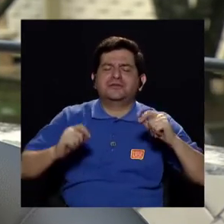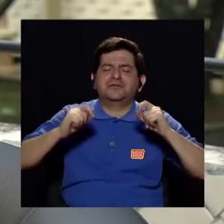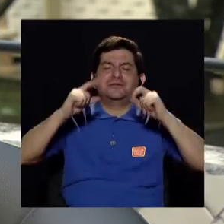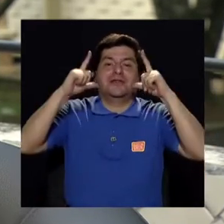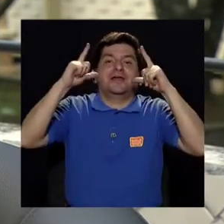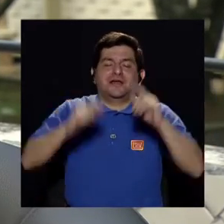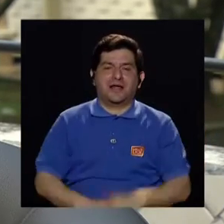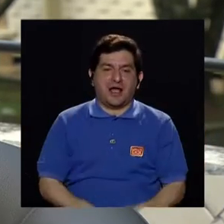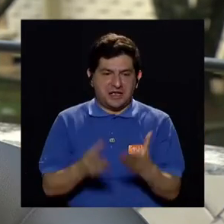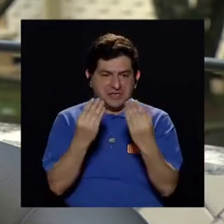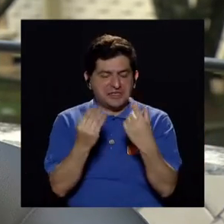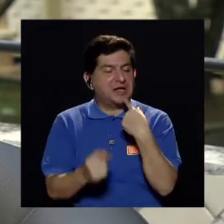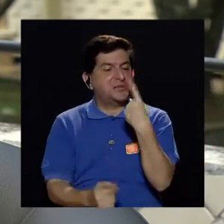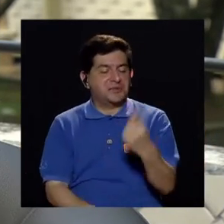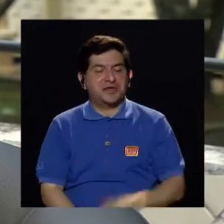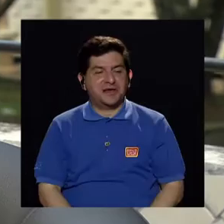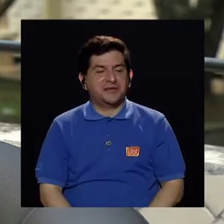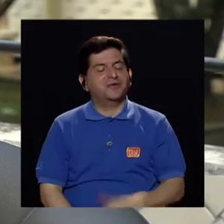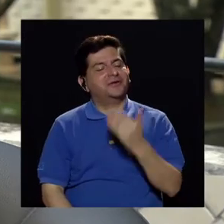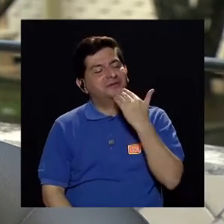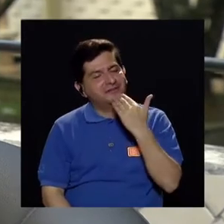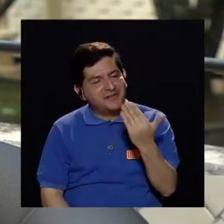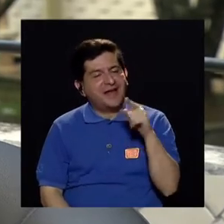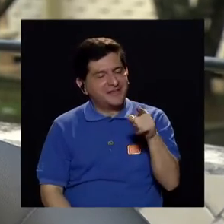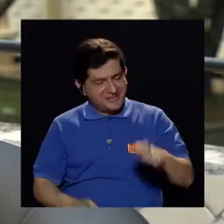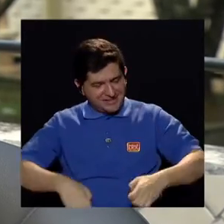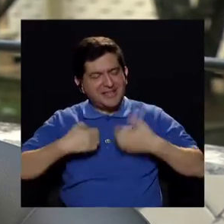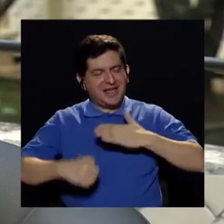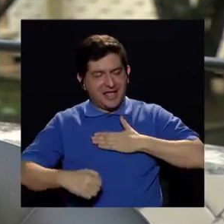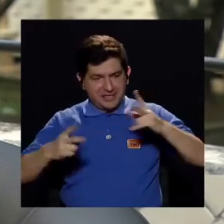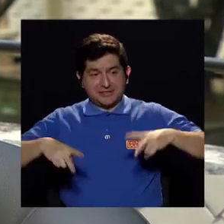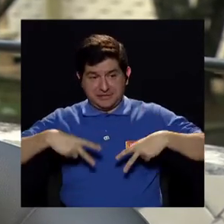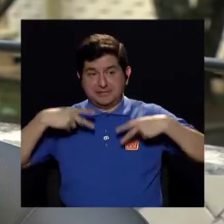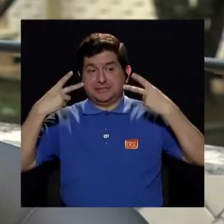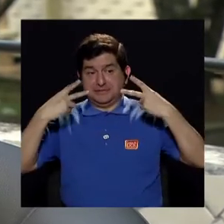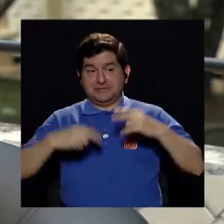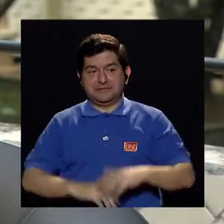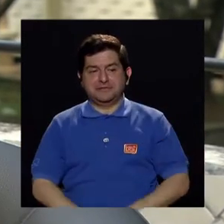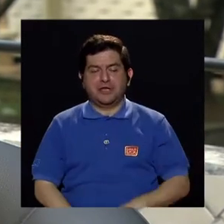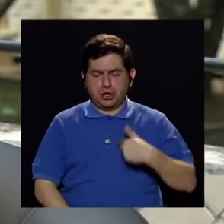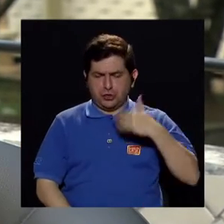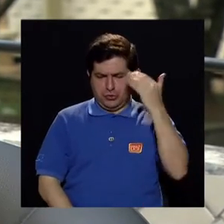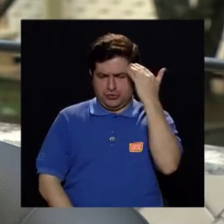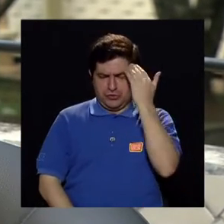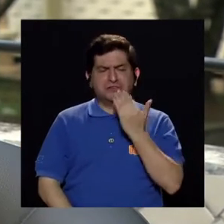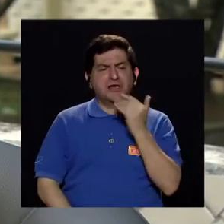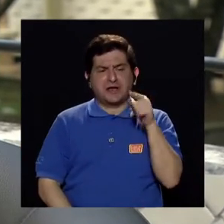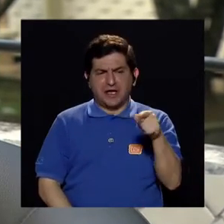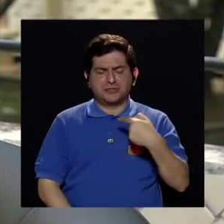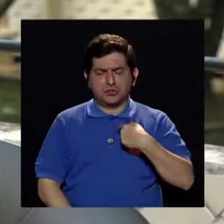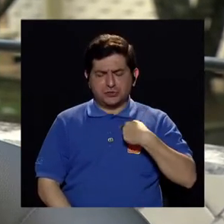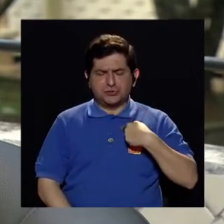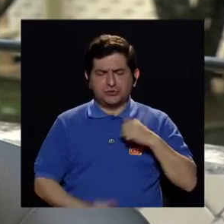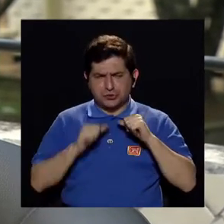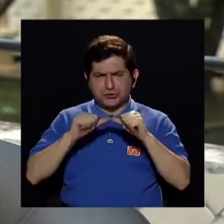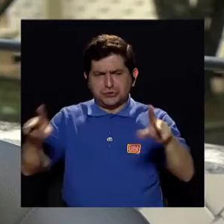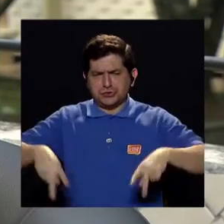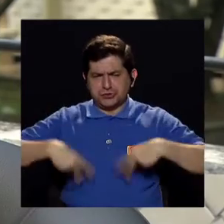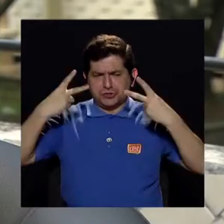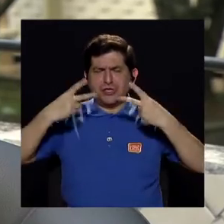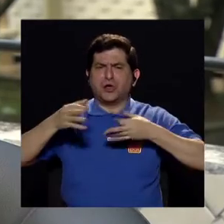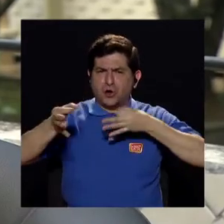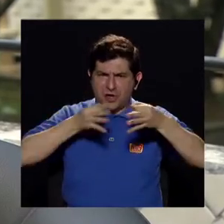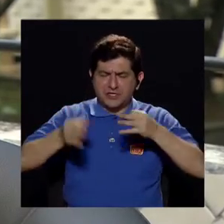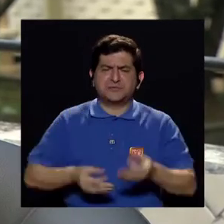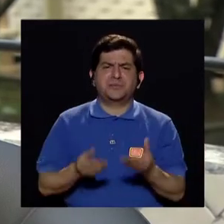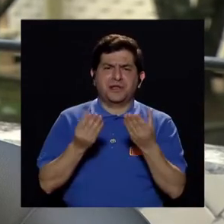¿Cómo agarro el miedo y le digo al miedo? Bueno, muchas gracias por existir en mi vida, porque sé que gracias a ti me mantengo vivo. Aquí explico